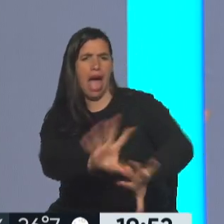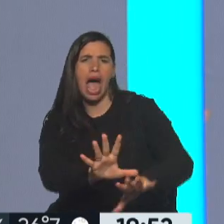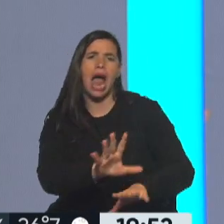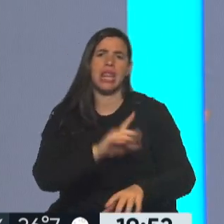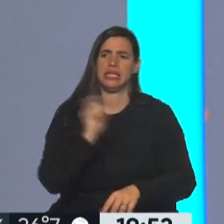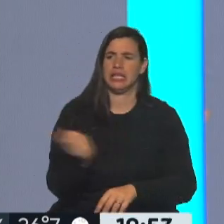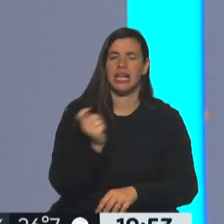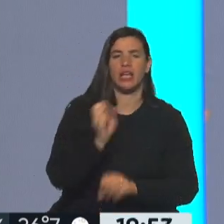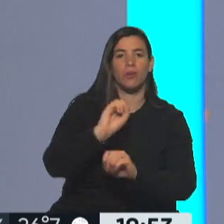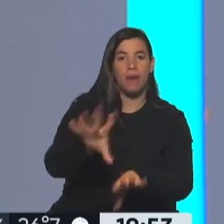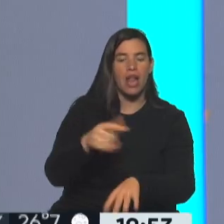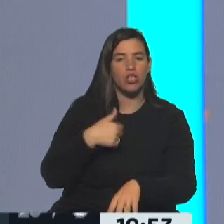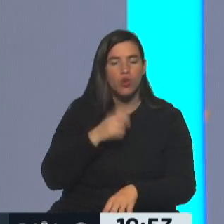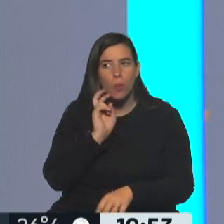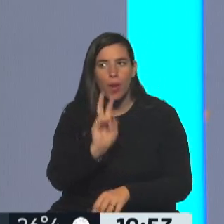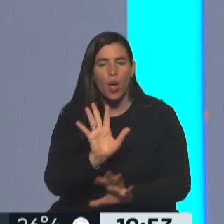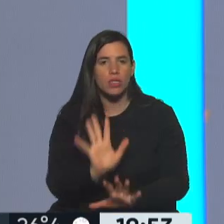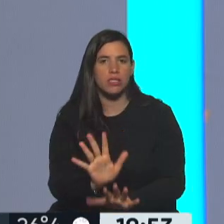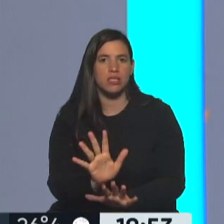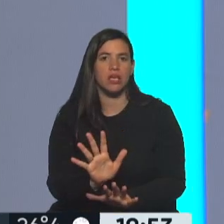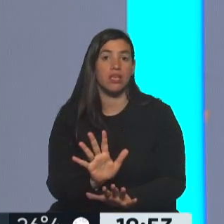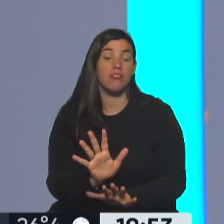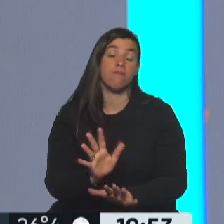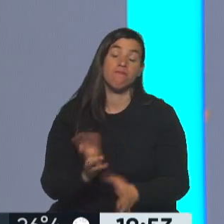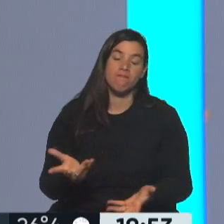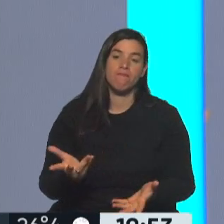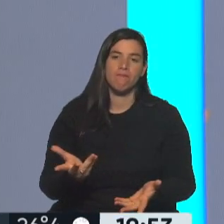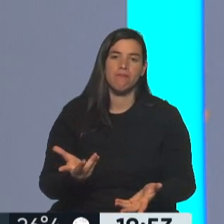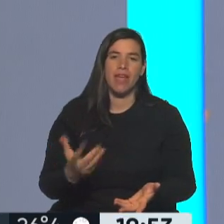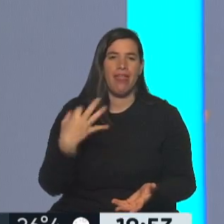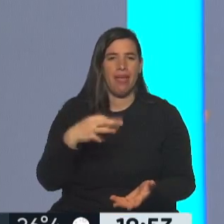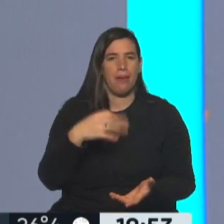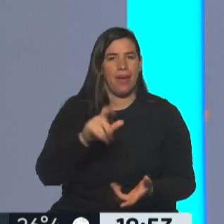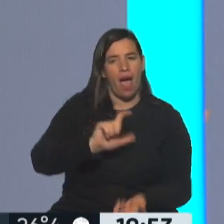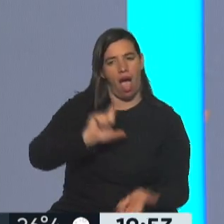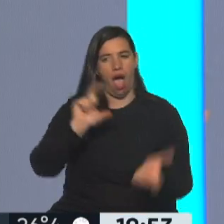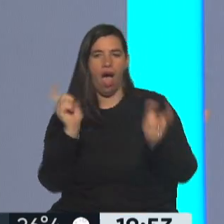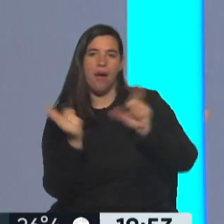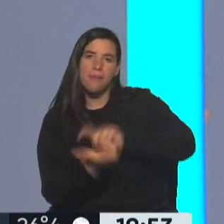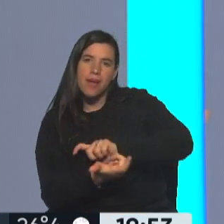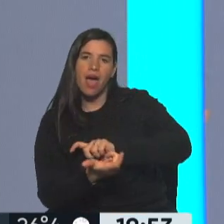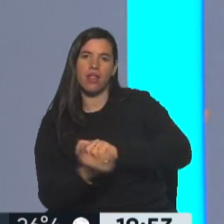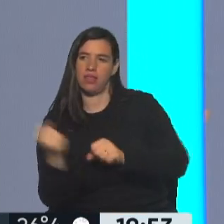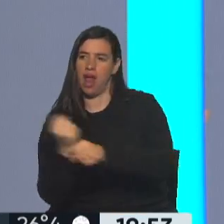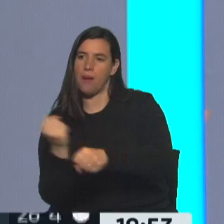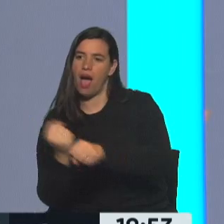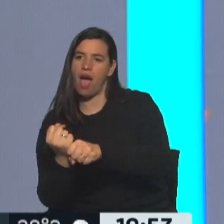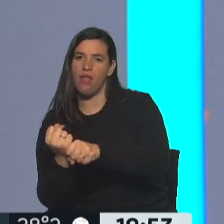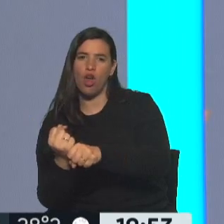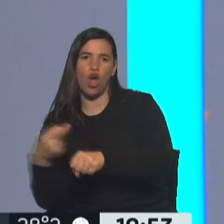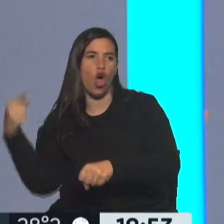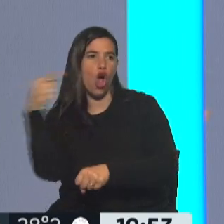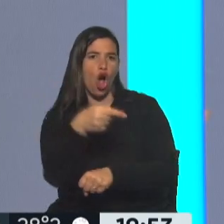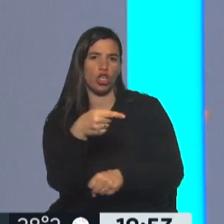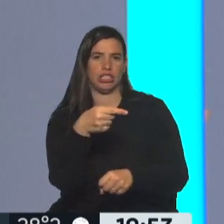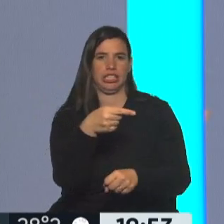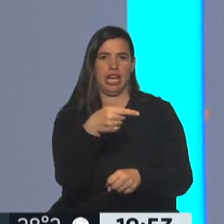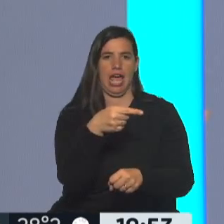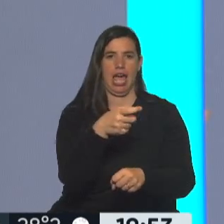nivel alto que tenemos de informalidad? Claro. O sea, los chicos que reparten delivery no están sindicalizados, nadie los